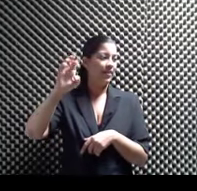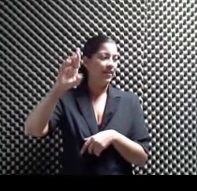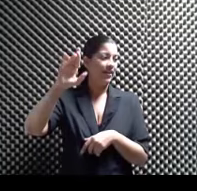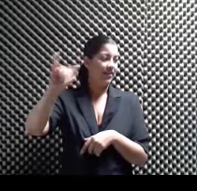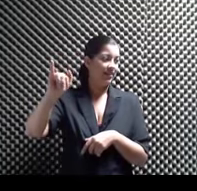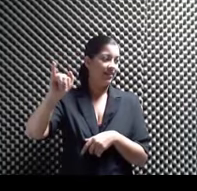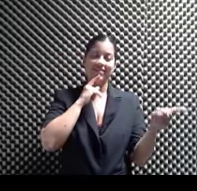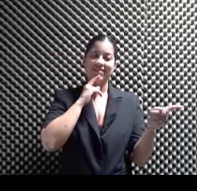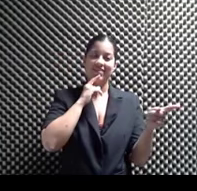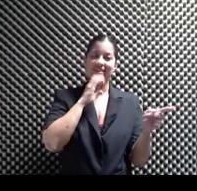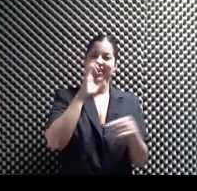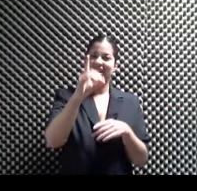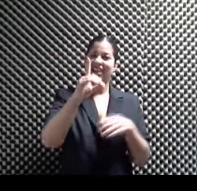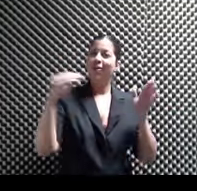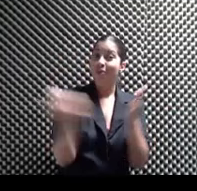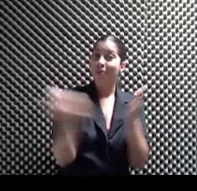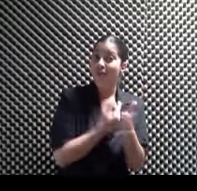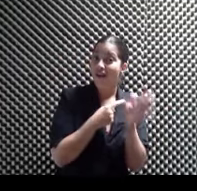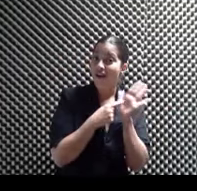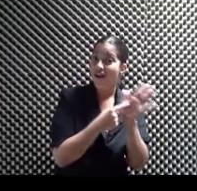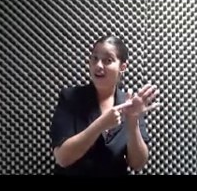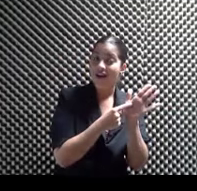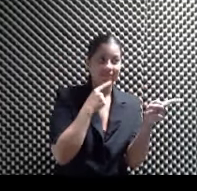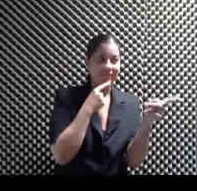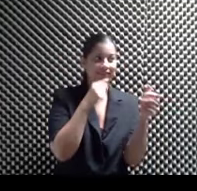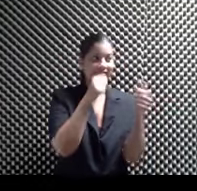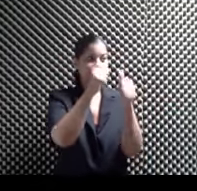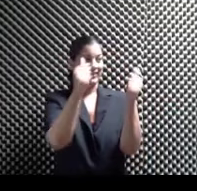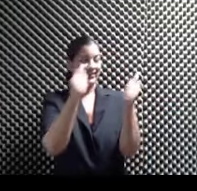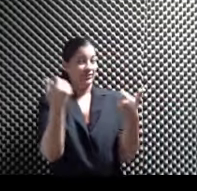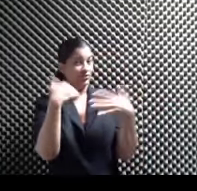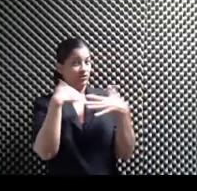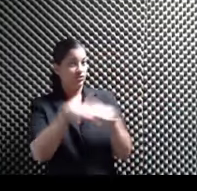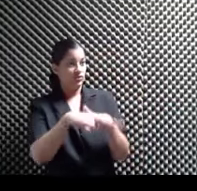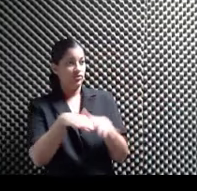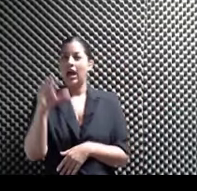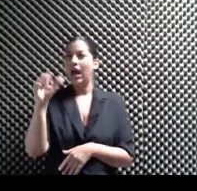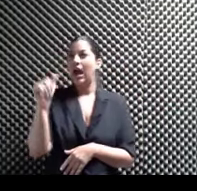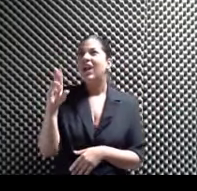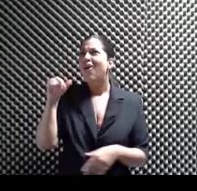Ahora Y Ese Es El Artifusión Arjona No Vino Entiende La Pero